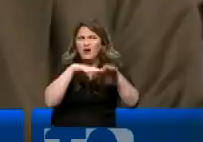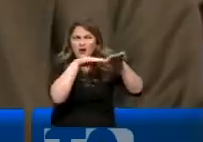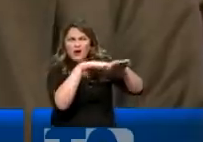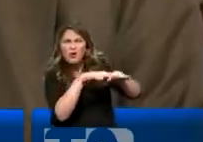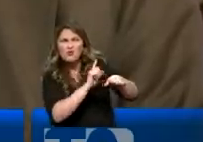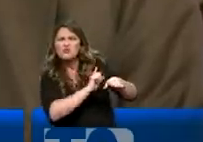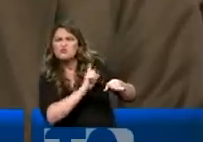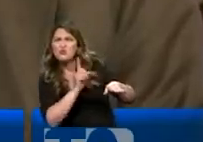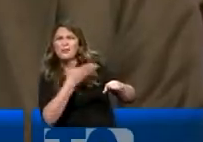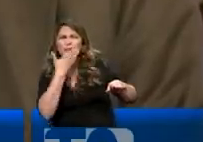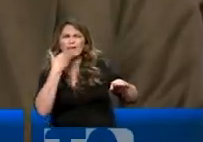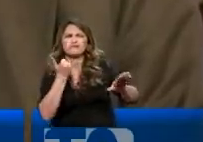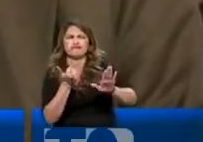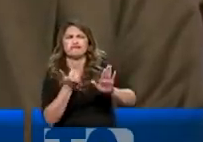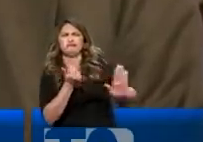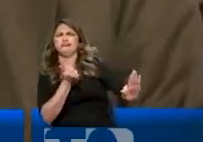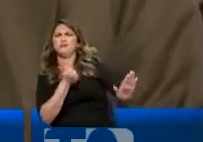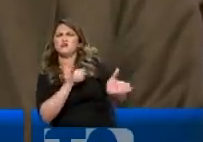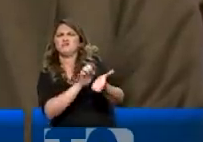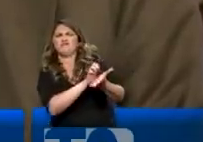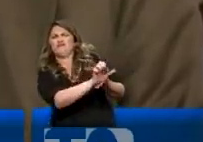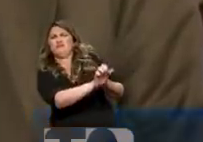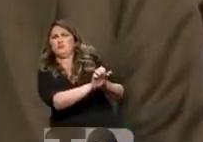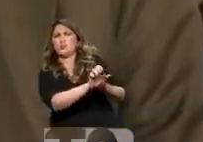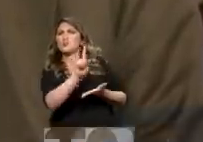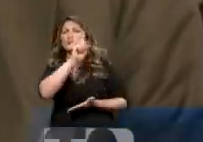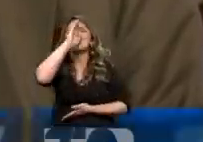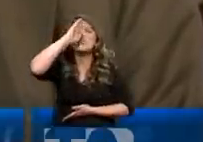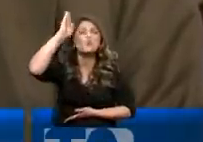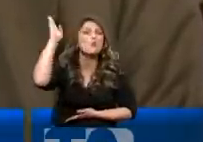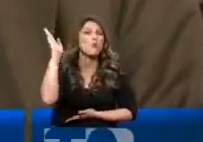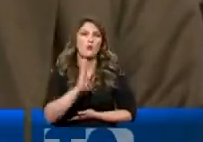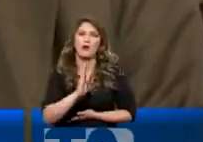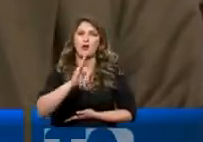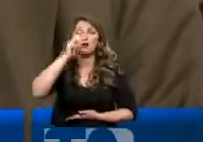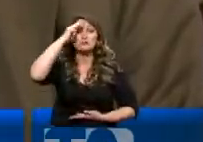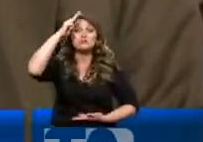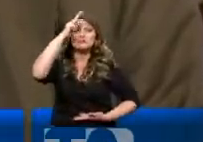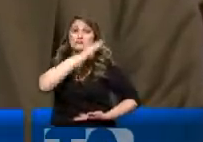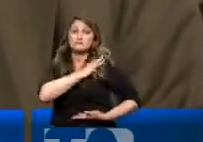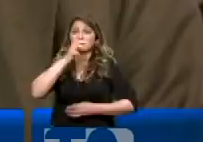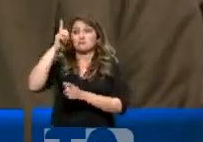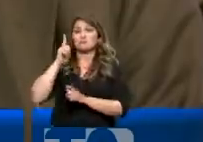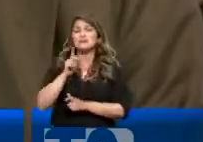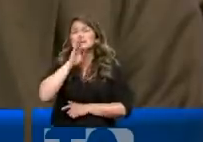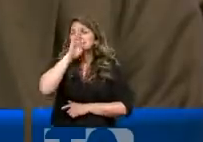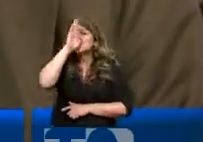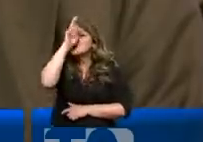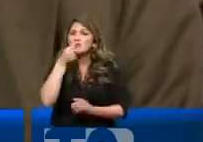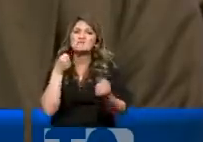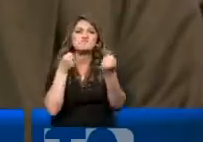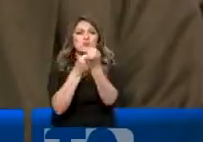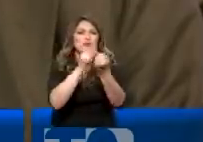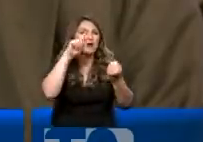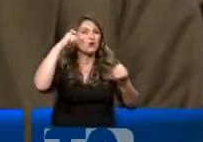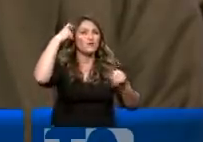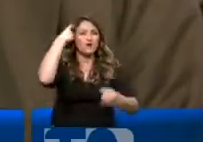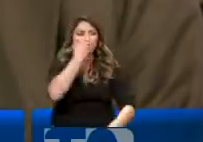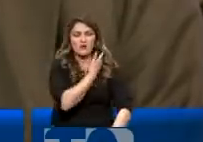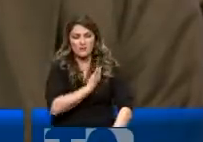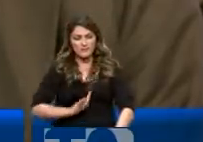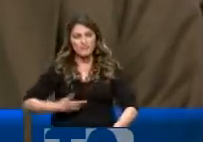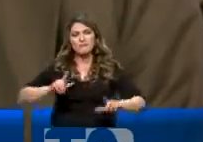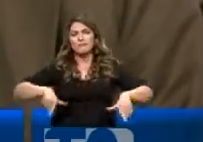haya alguna idea de que las Fuerzas Armadas se hagan cargo en algún momento del Estado. En ningún